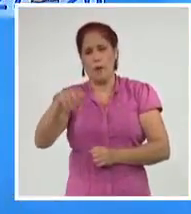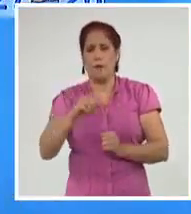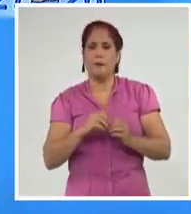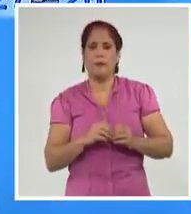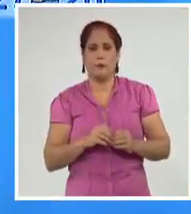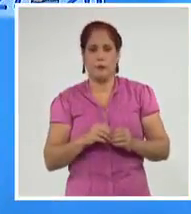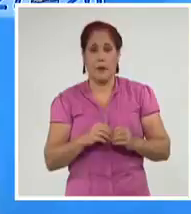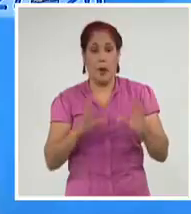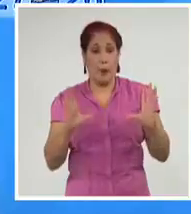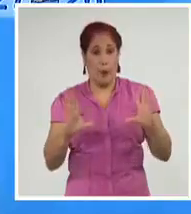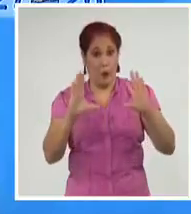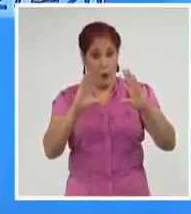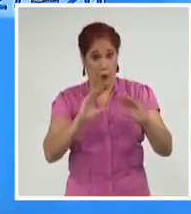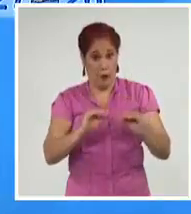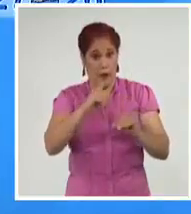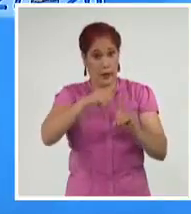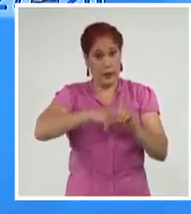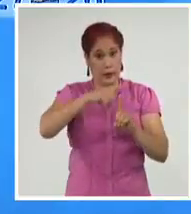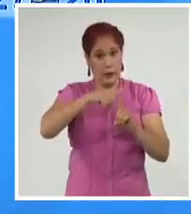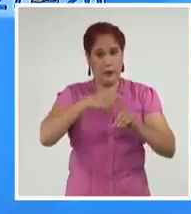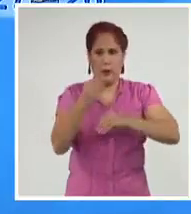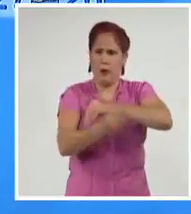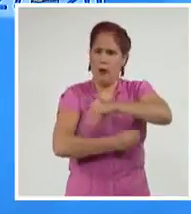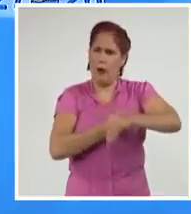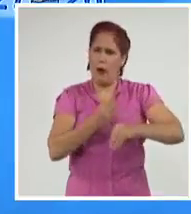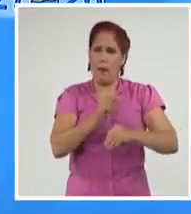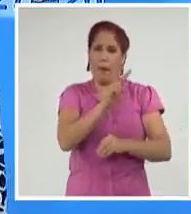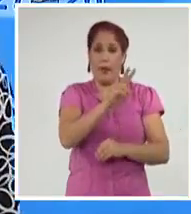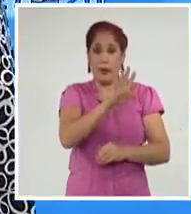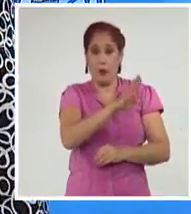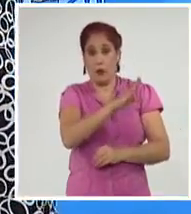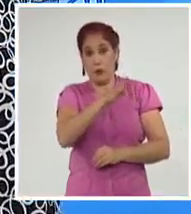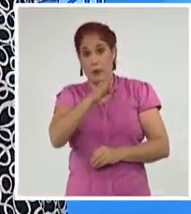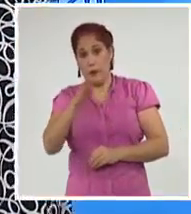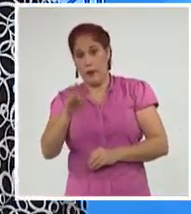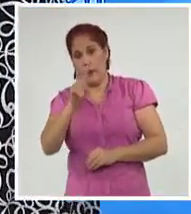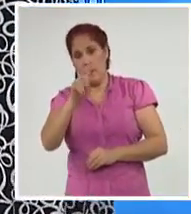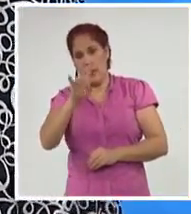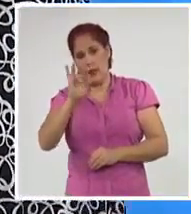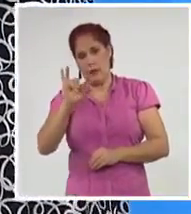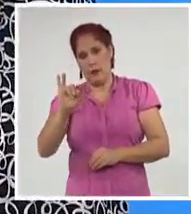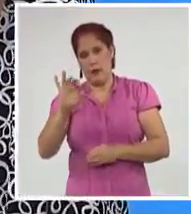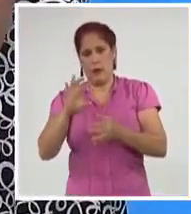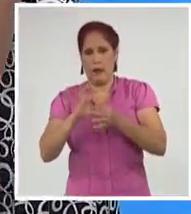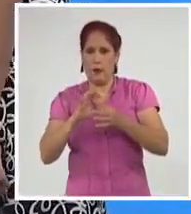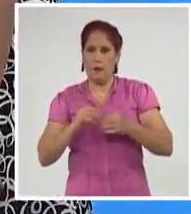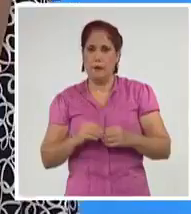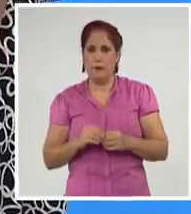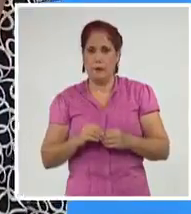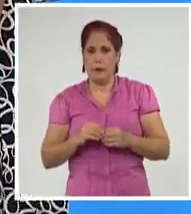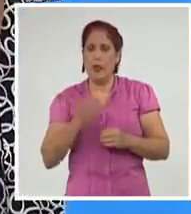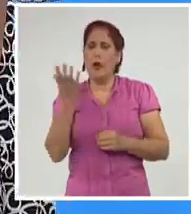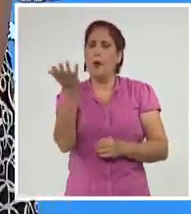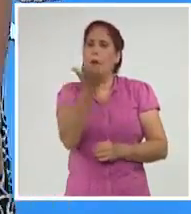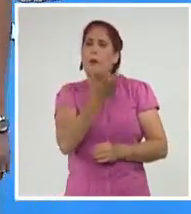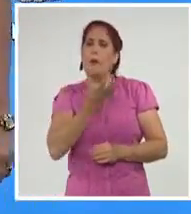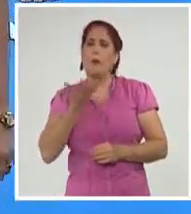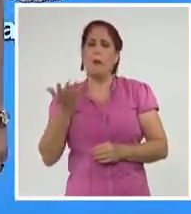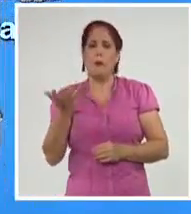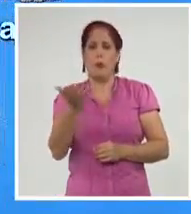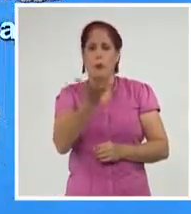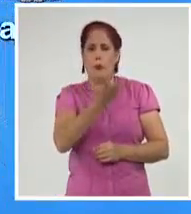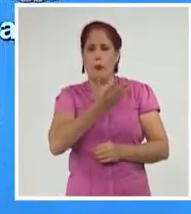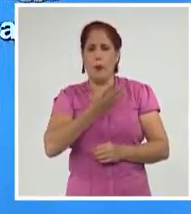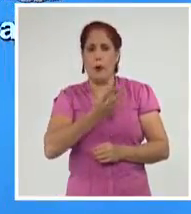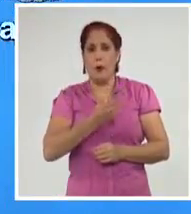y en la noche las temperaturas con poco cambio, valores entre 24 y 27 grados Celsius. Los vientos serán variables débiles durante